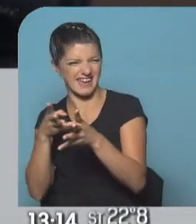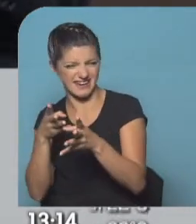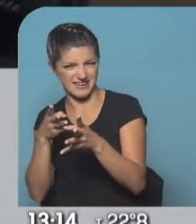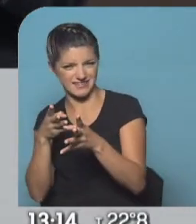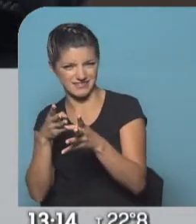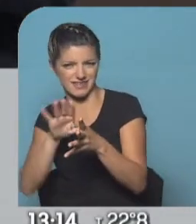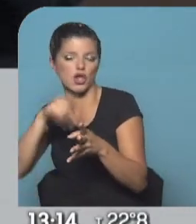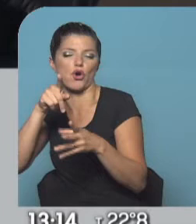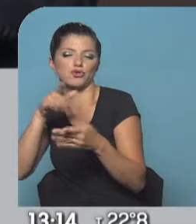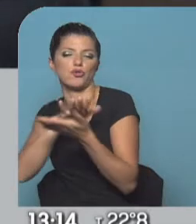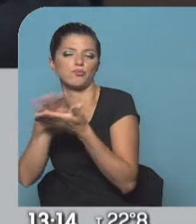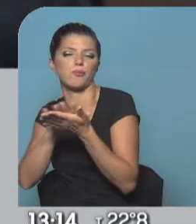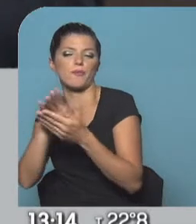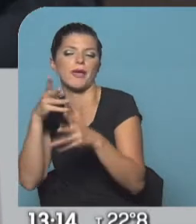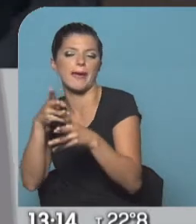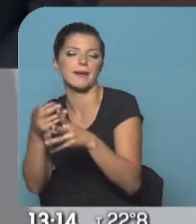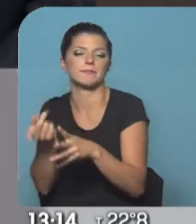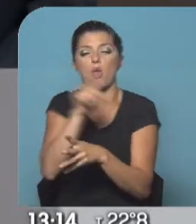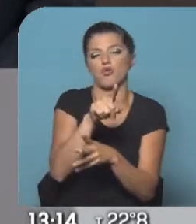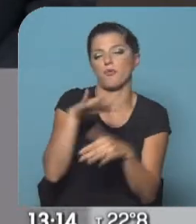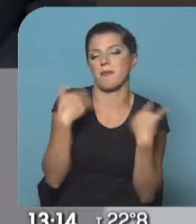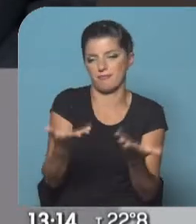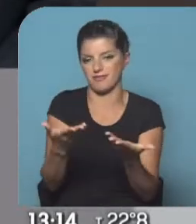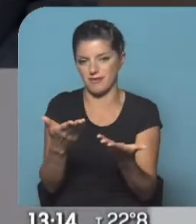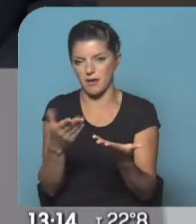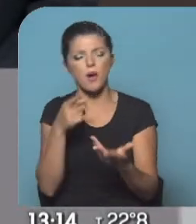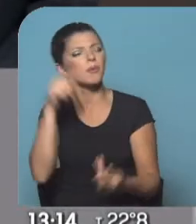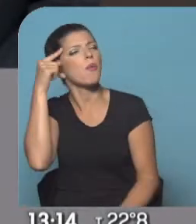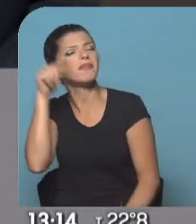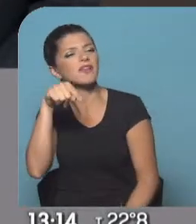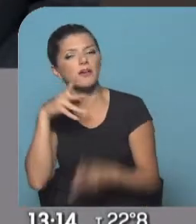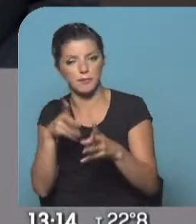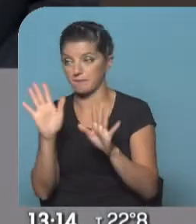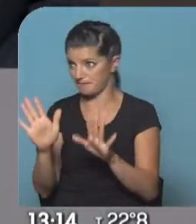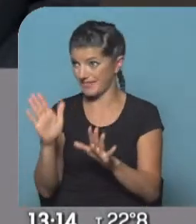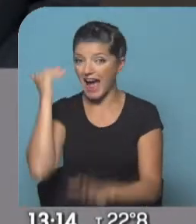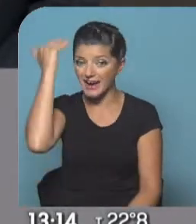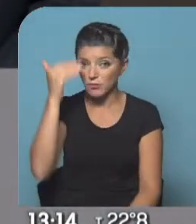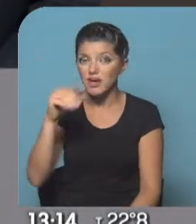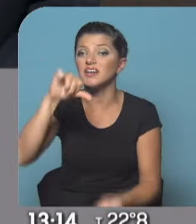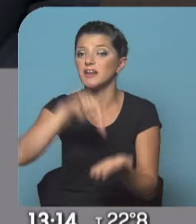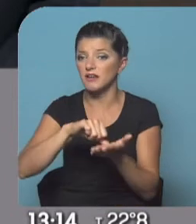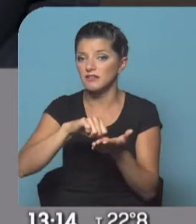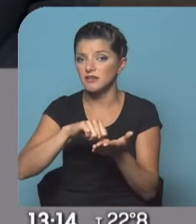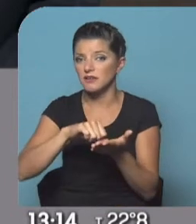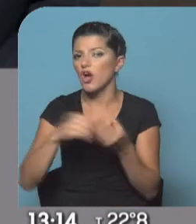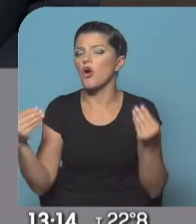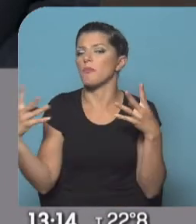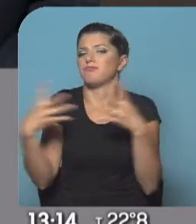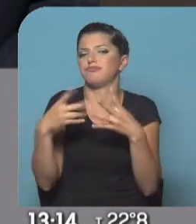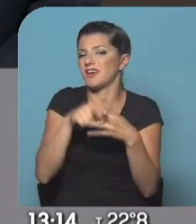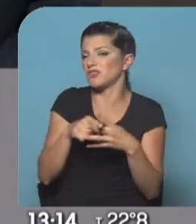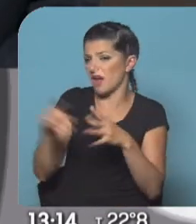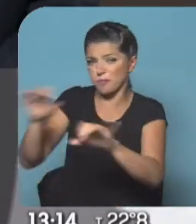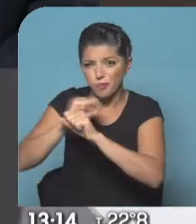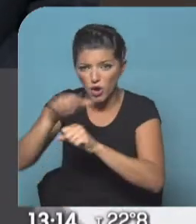¿Por qué crees que no puede terminar en un conflicto abierto? Primero, una guerra entre Arabia Saudita e Irán. ¿Qué haría Irán? ¿Bombardearía los lugares santos